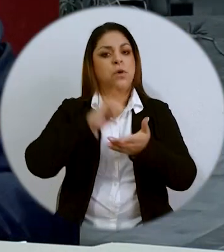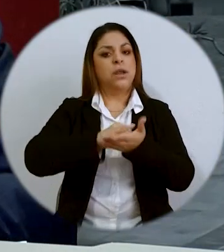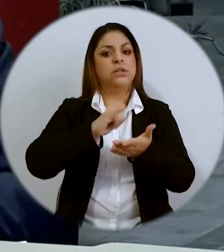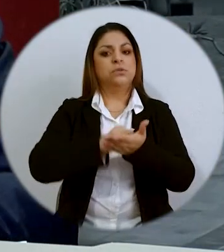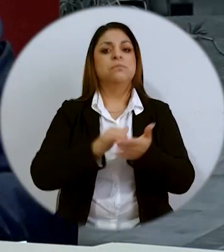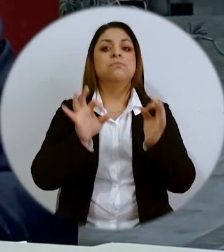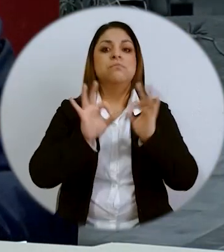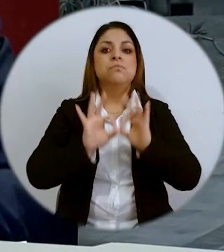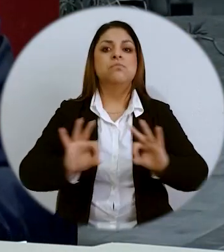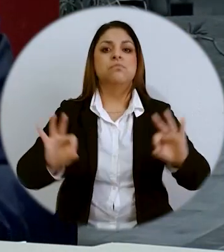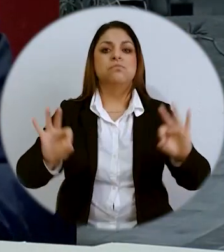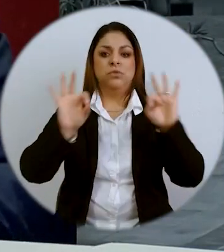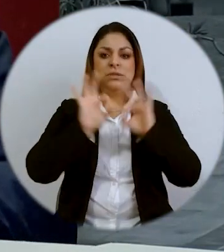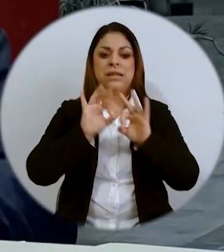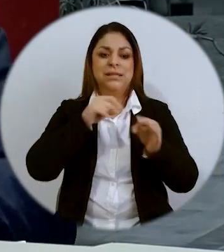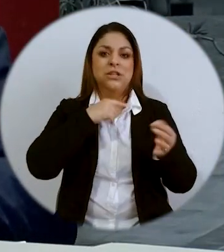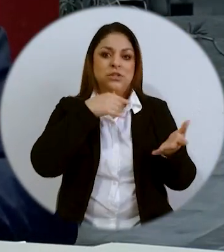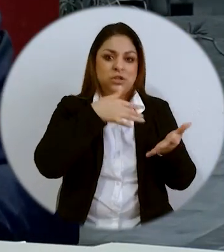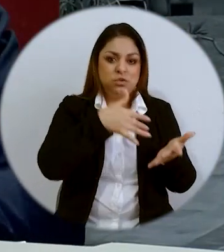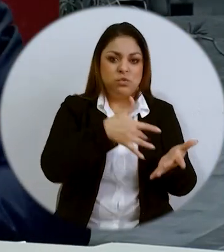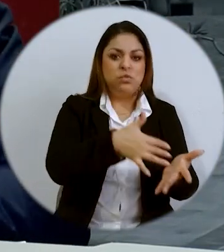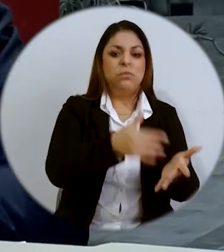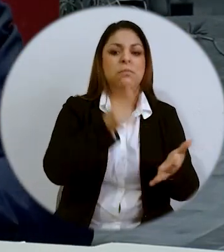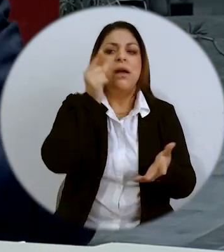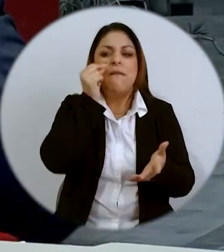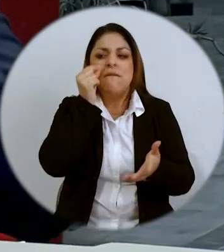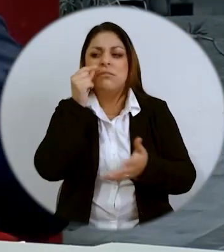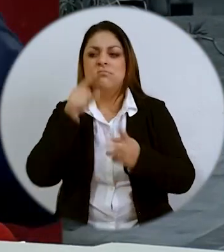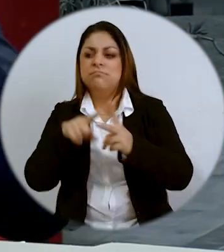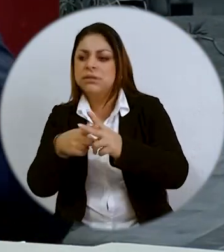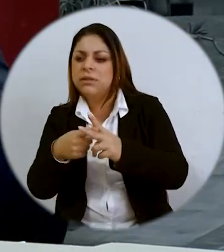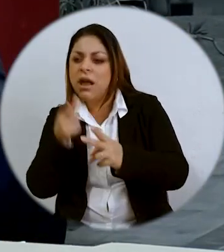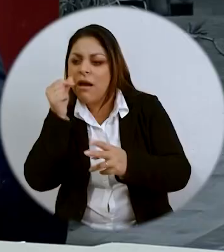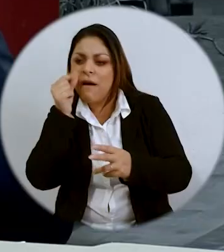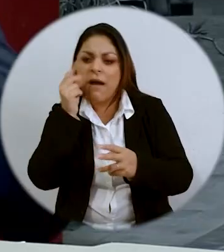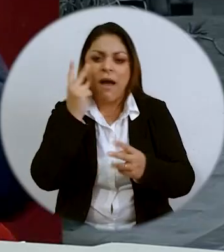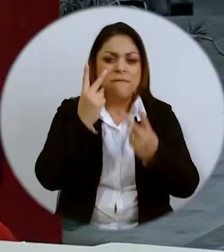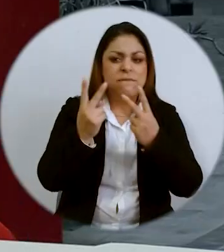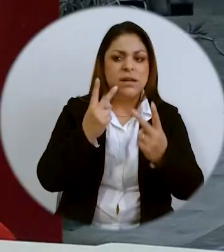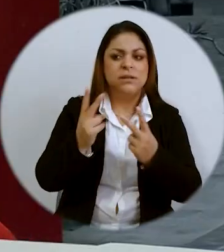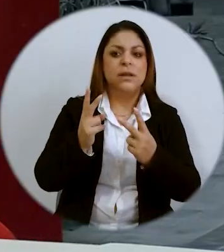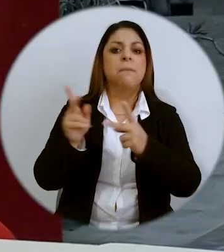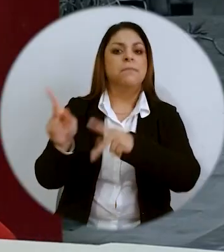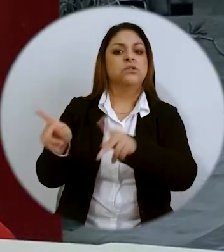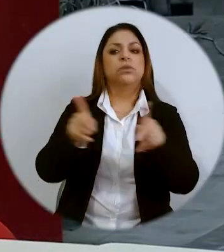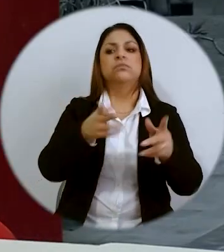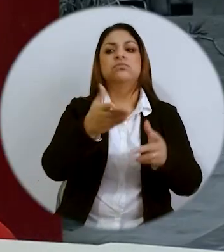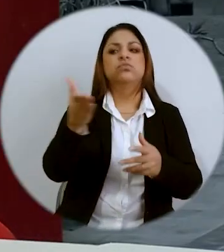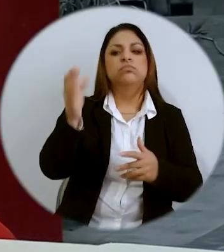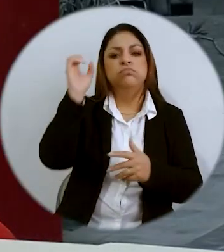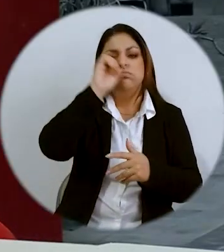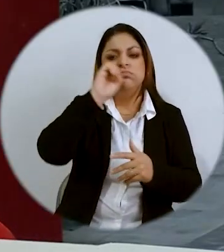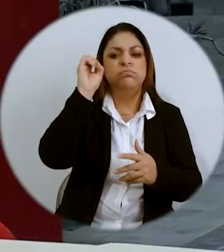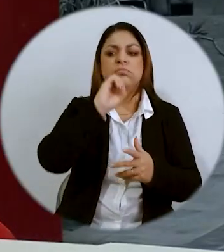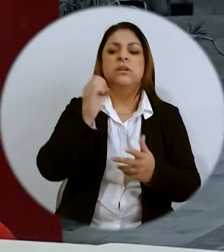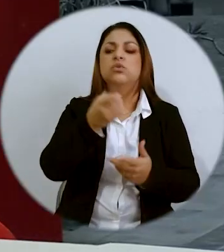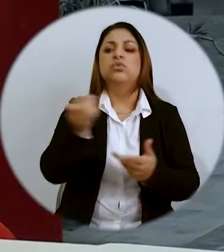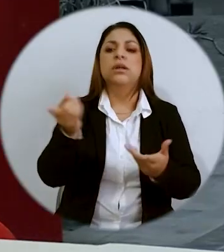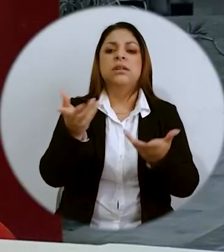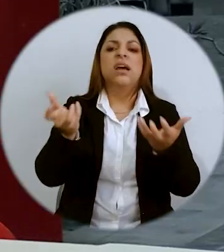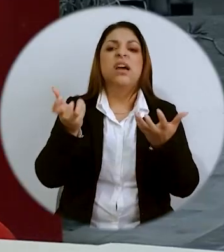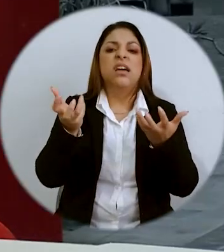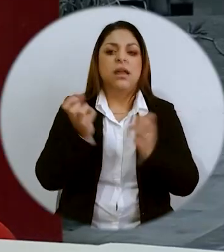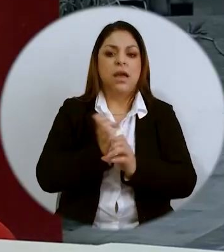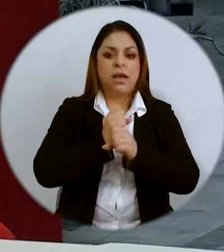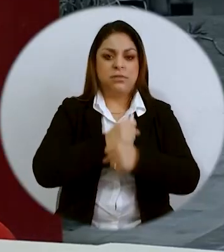era muy importante estos estudios para empezar a ver, ahora sí, preguntémosle a la gente, ¿qué es lo